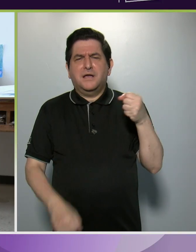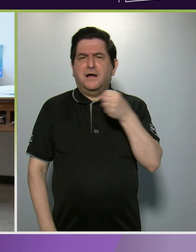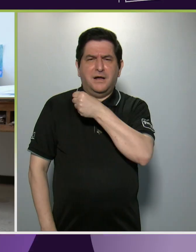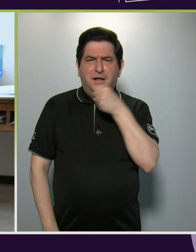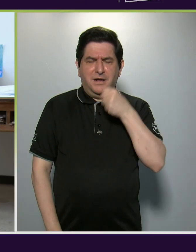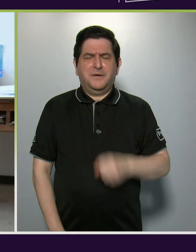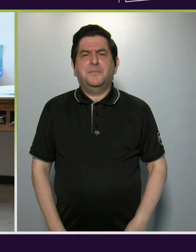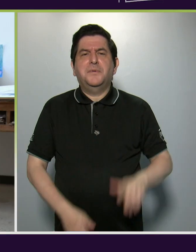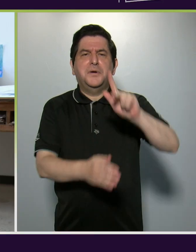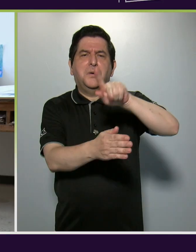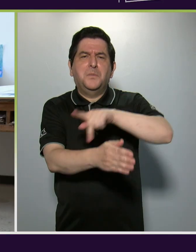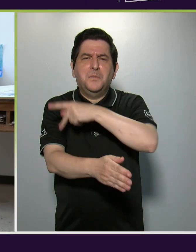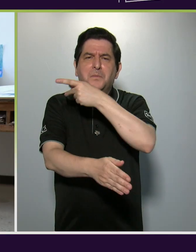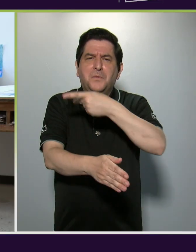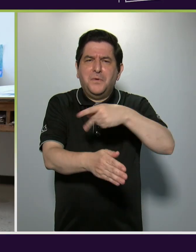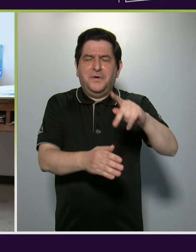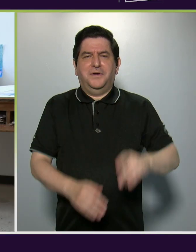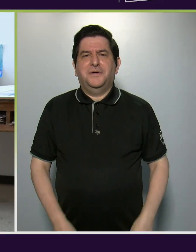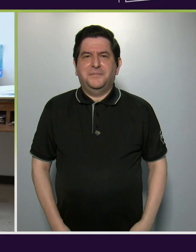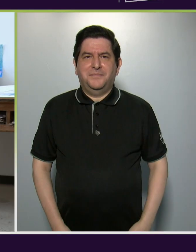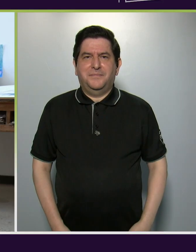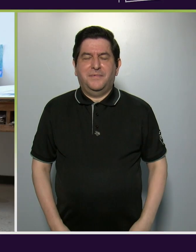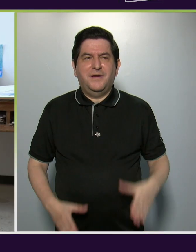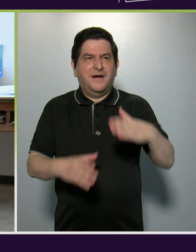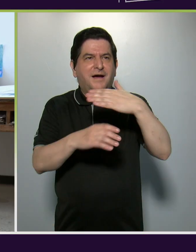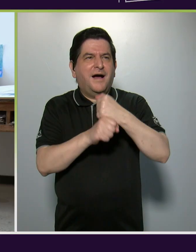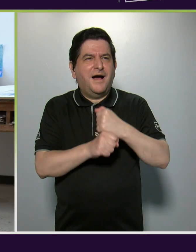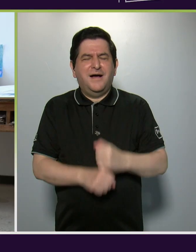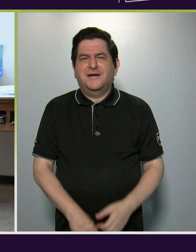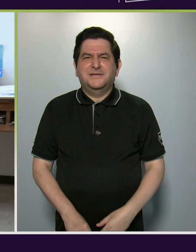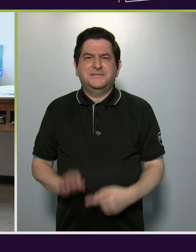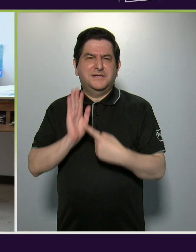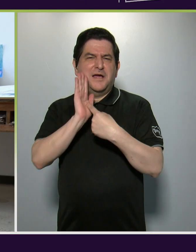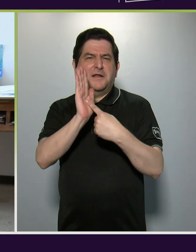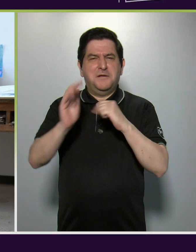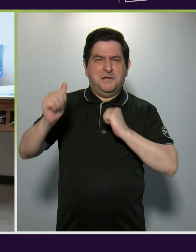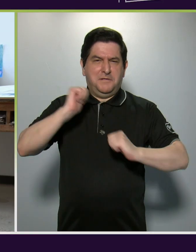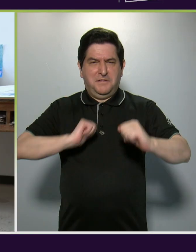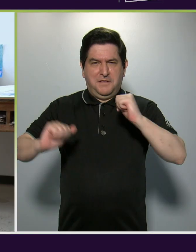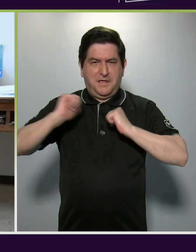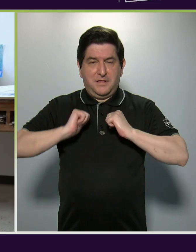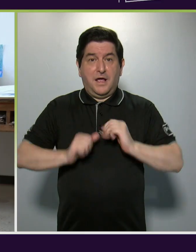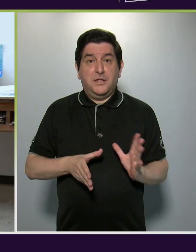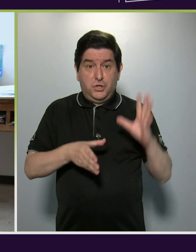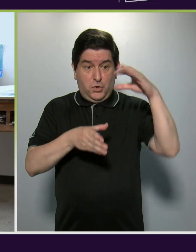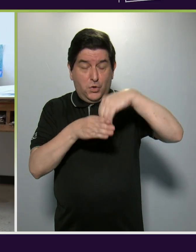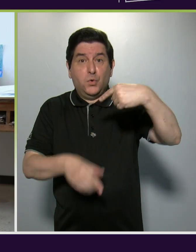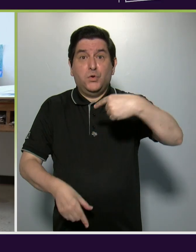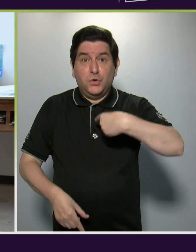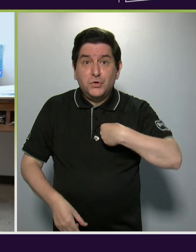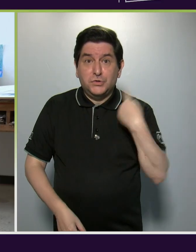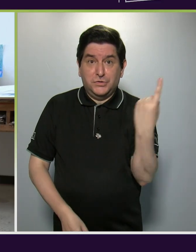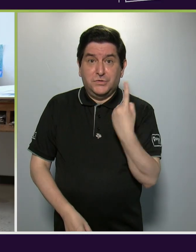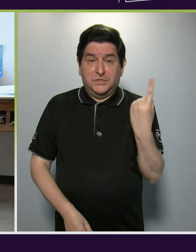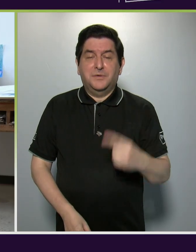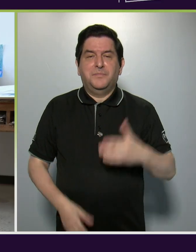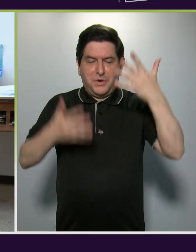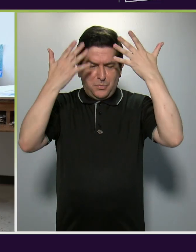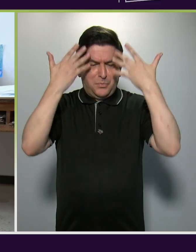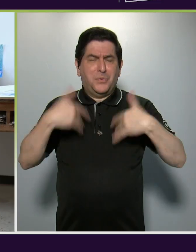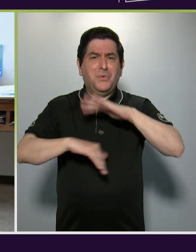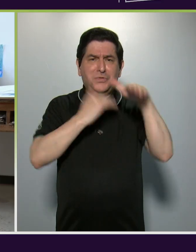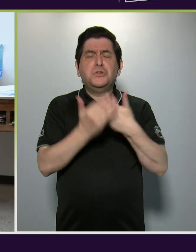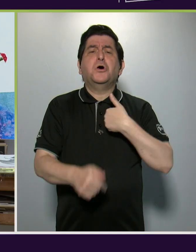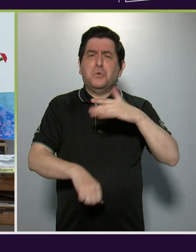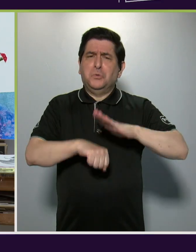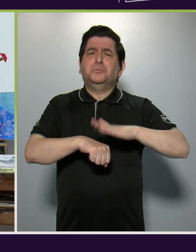me enseñaban poemitas, hacían como unos sketches de teatro y ahí me metían, yo siempre me metía, me disfrazaban de todo y yo me